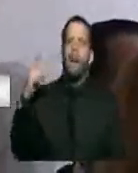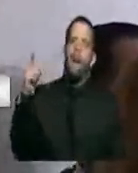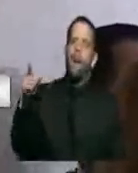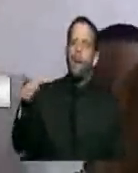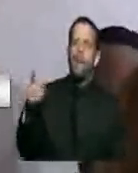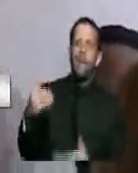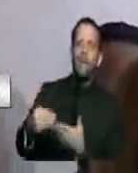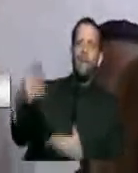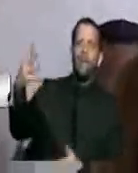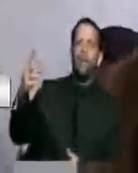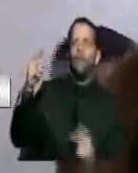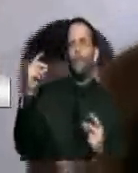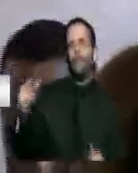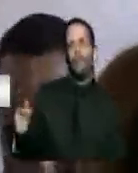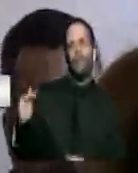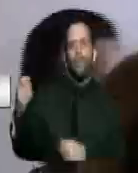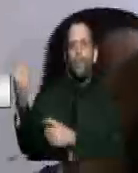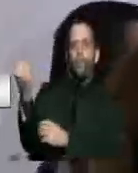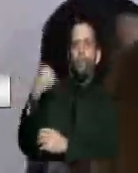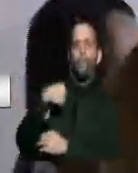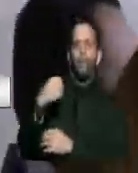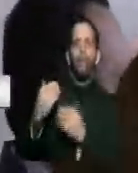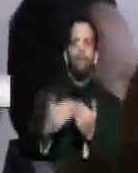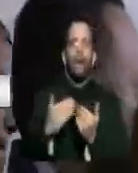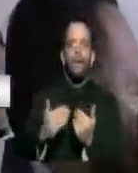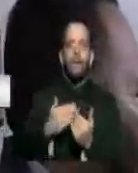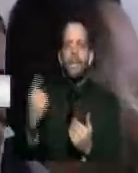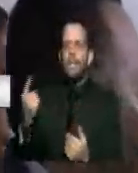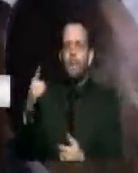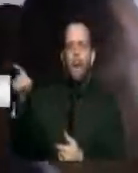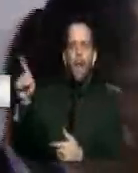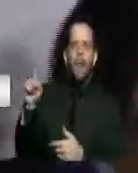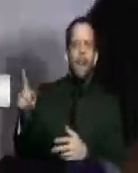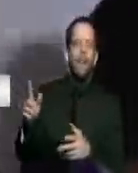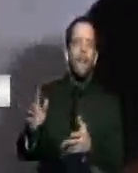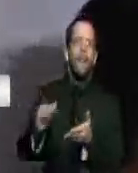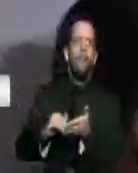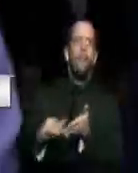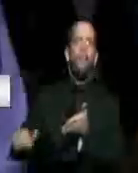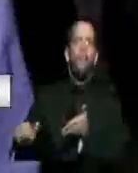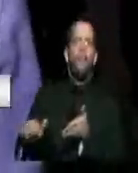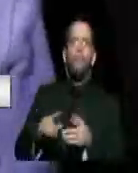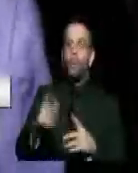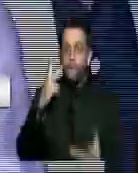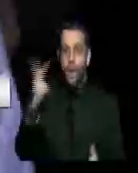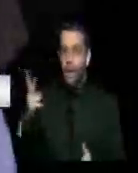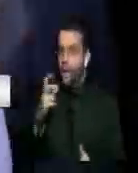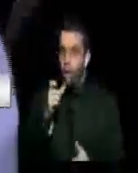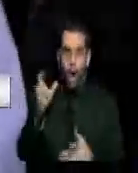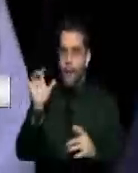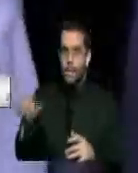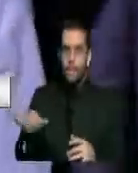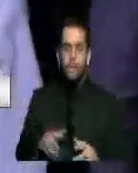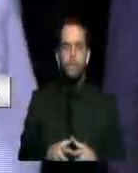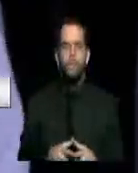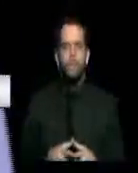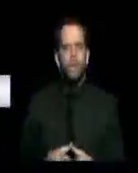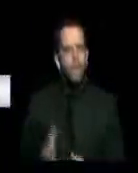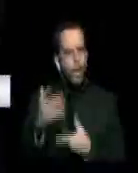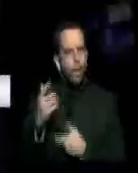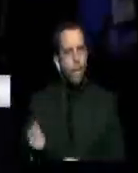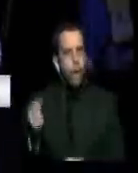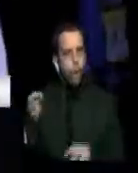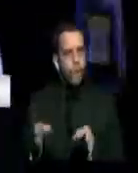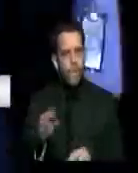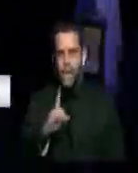recursos para abogados siempre salían bien ya ven que no es así cuánto creció esa fe en la justicia